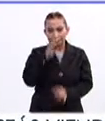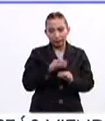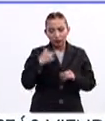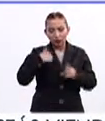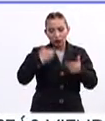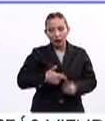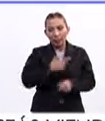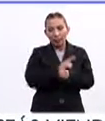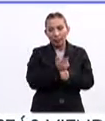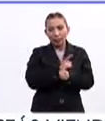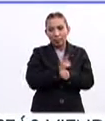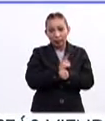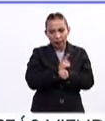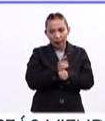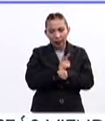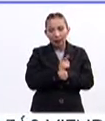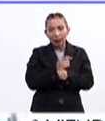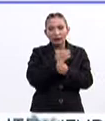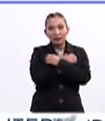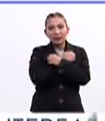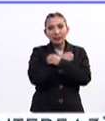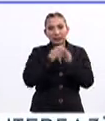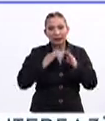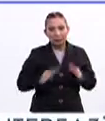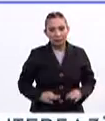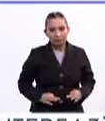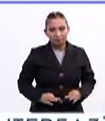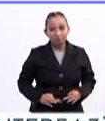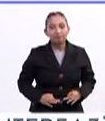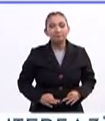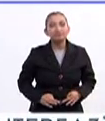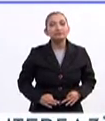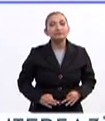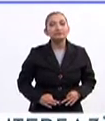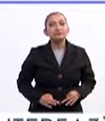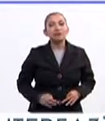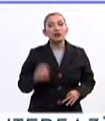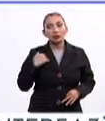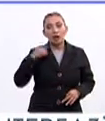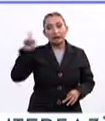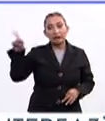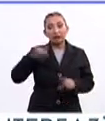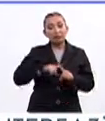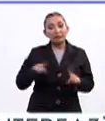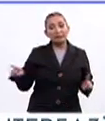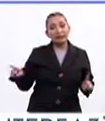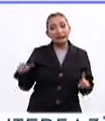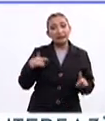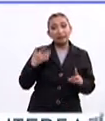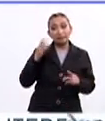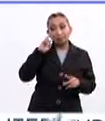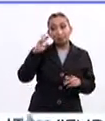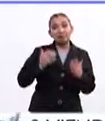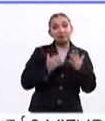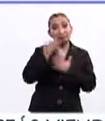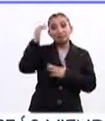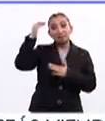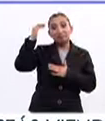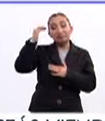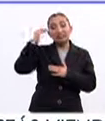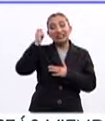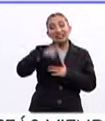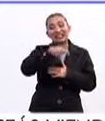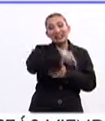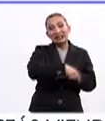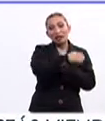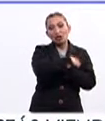soy licenciada en Educación Física. Allá las diferencias son muy notables respecto a lo que